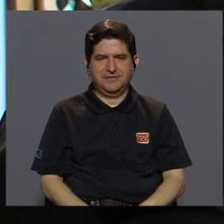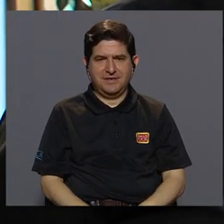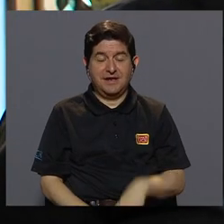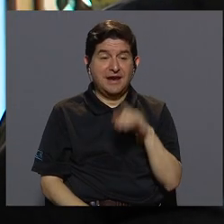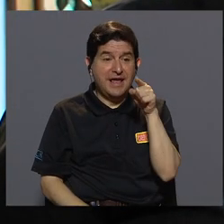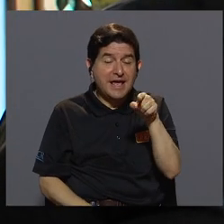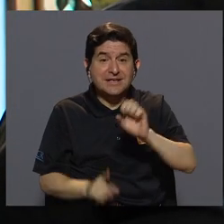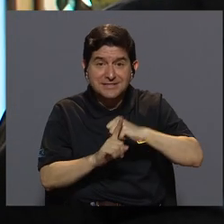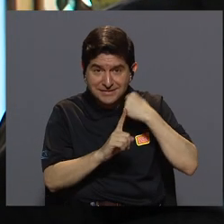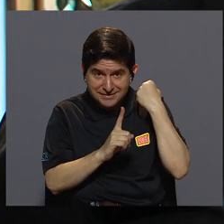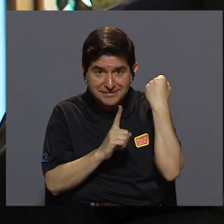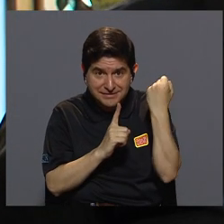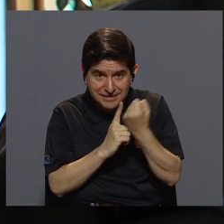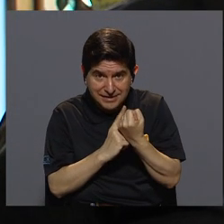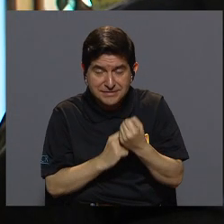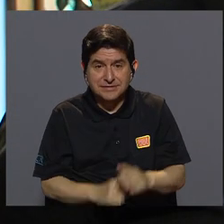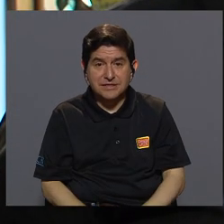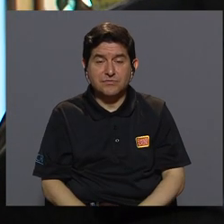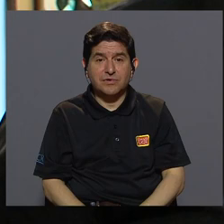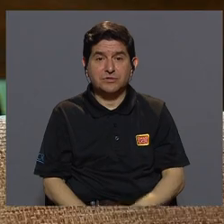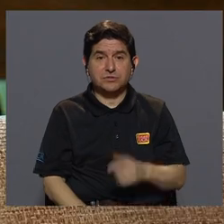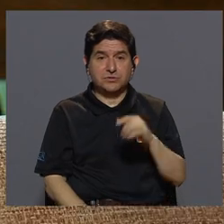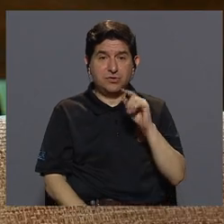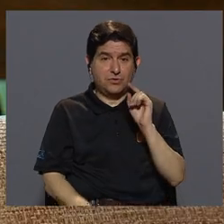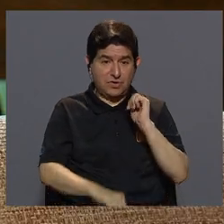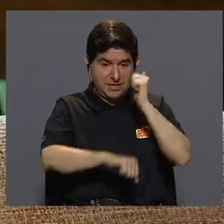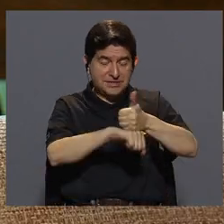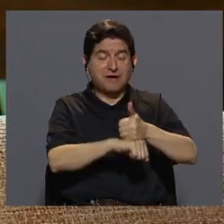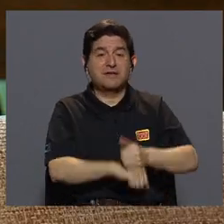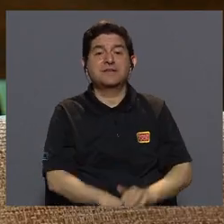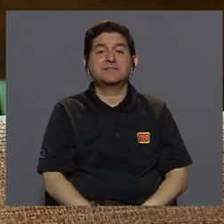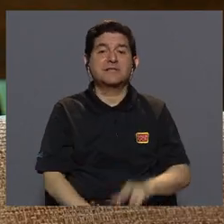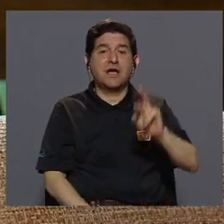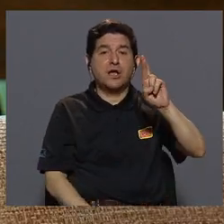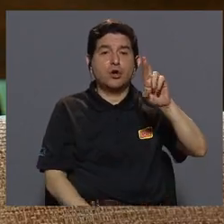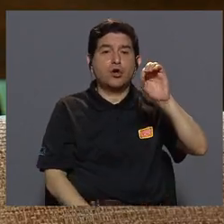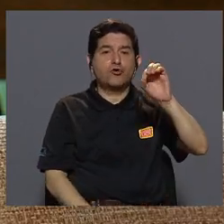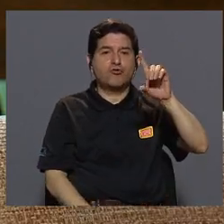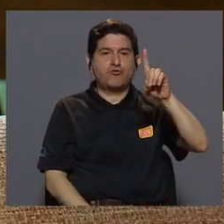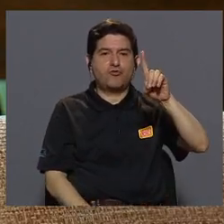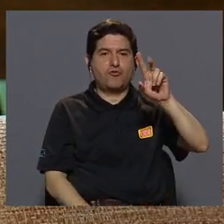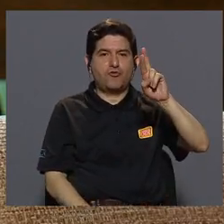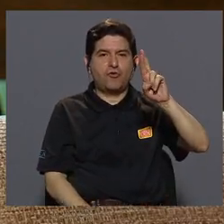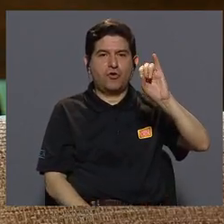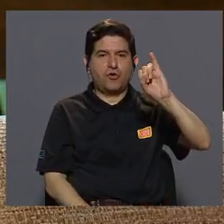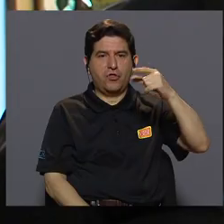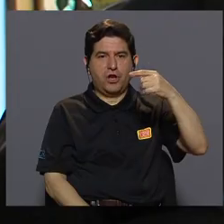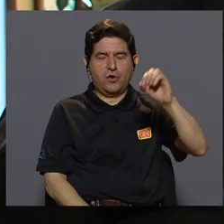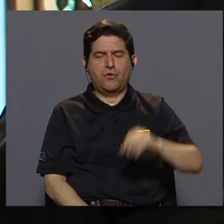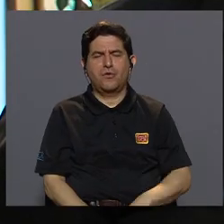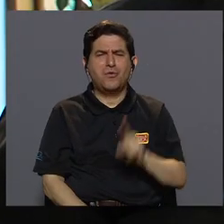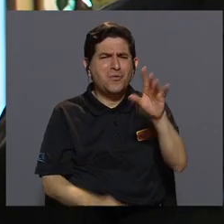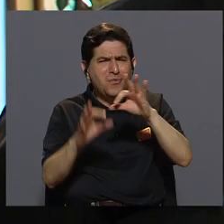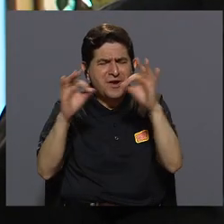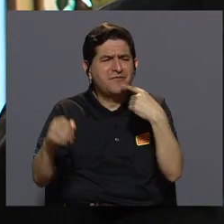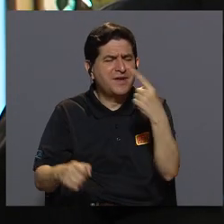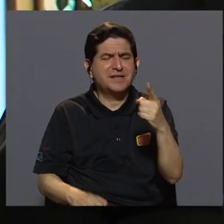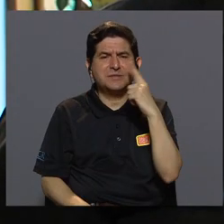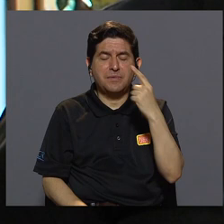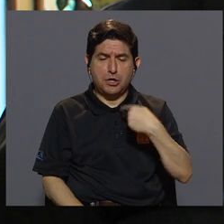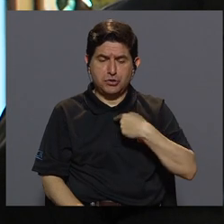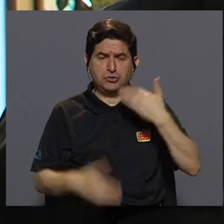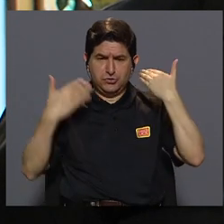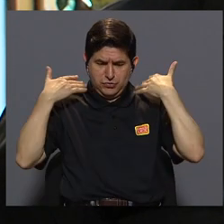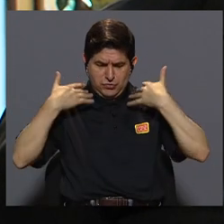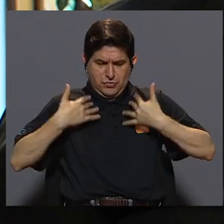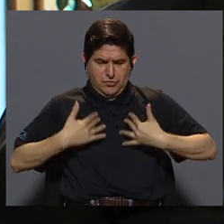frase... Esa era la cuestión que me había puesto Rodrigo. Hay una frase muy, muy simpática que le dice usted a sus papás. Yo tengo el